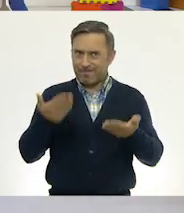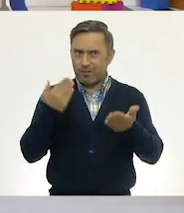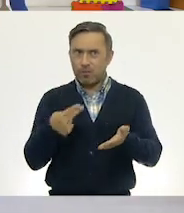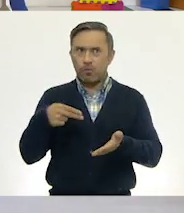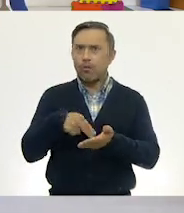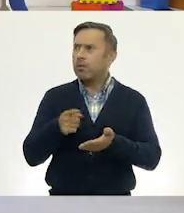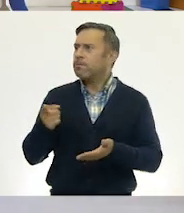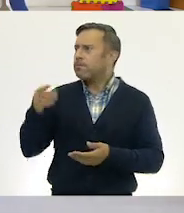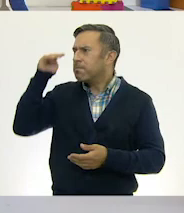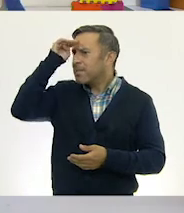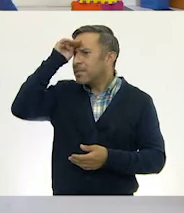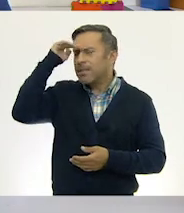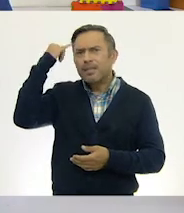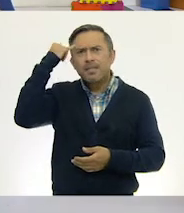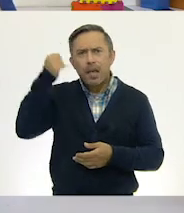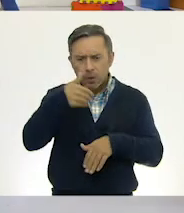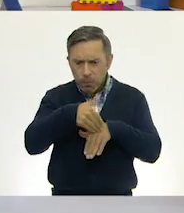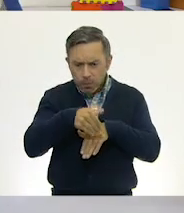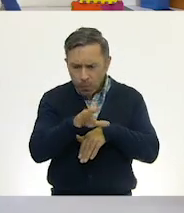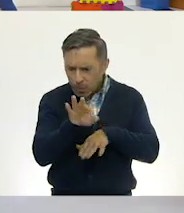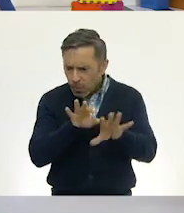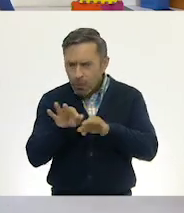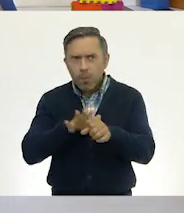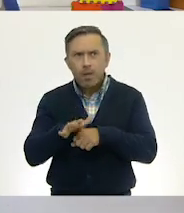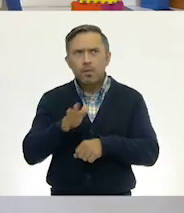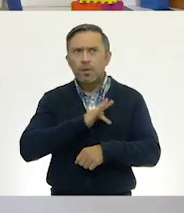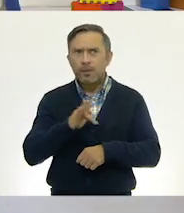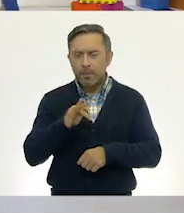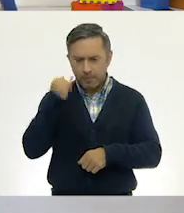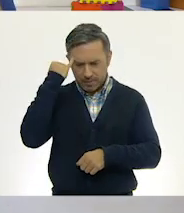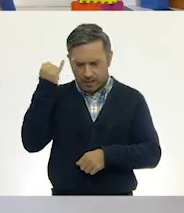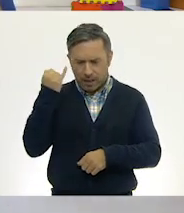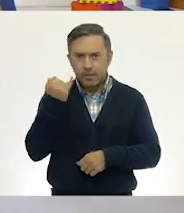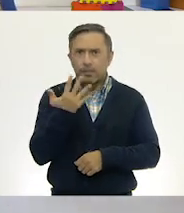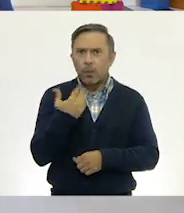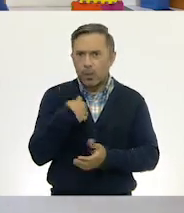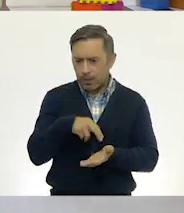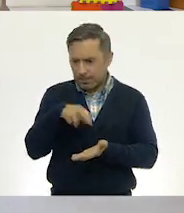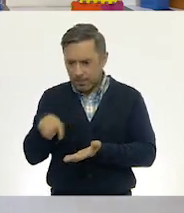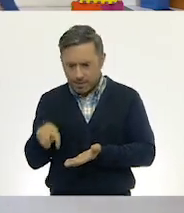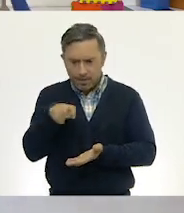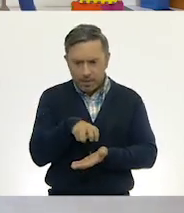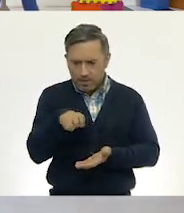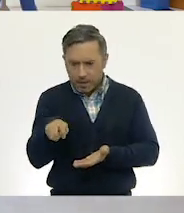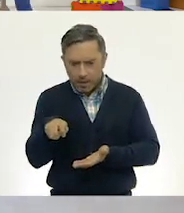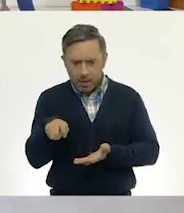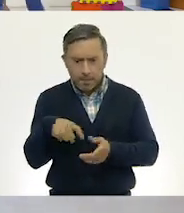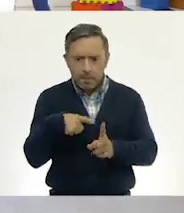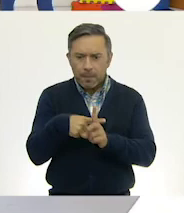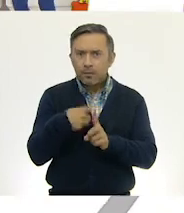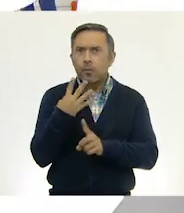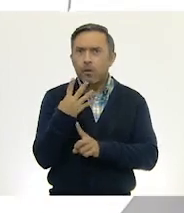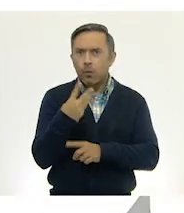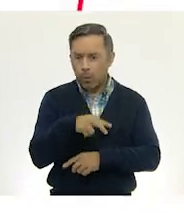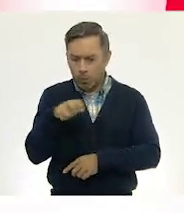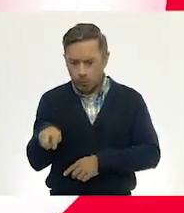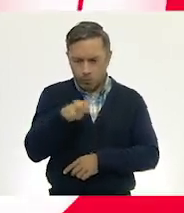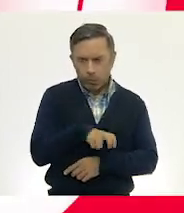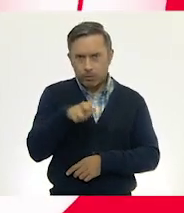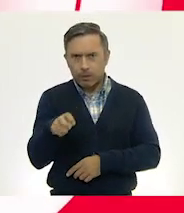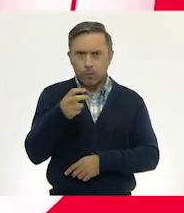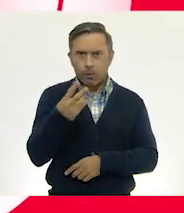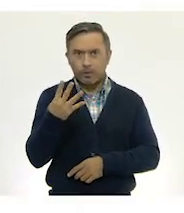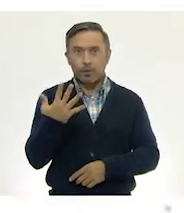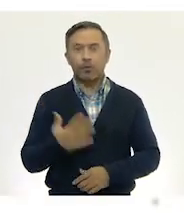¿Qué combinaciones pueden ser? Vamos a movernos. Yo cinco, sé, pueden ser 3 saltitos, 6, 1, 2, 3, más 4, 5, más 4, 1, 2, 3, 4, 3,